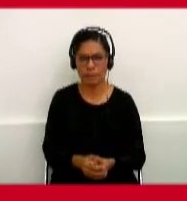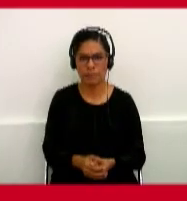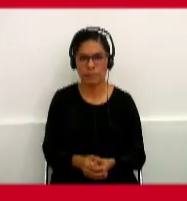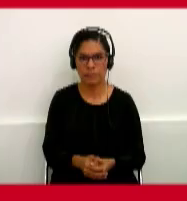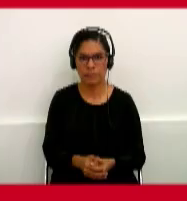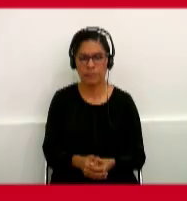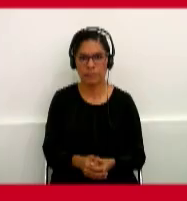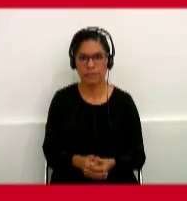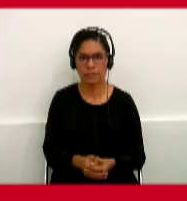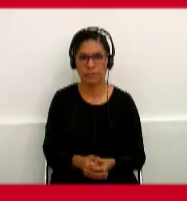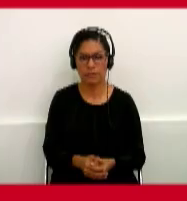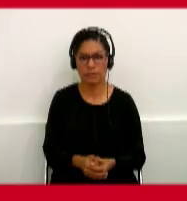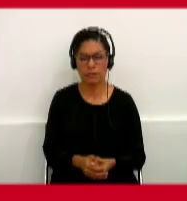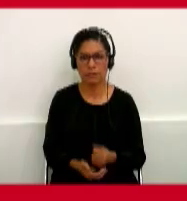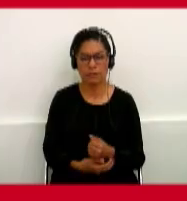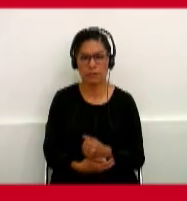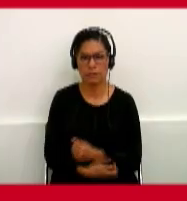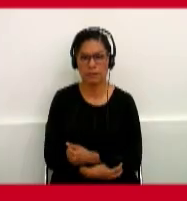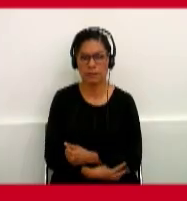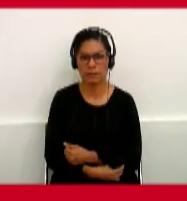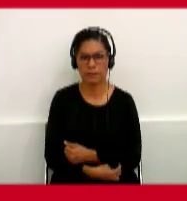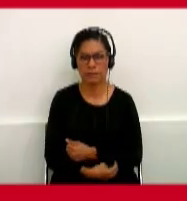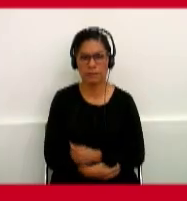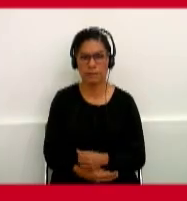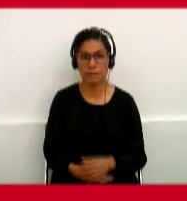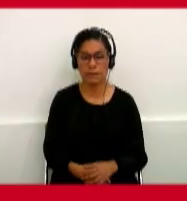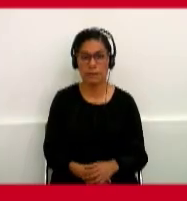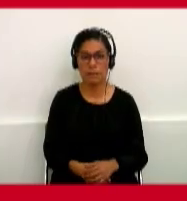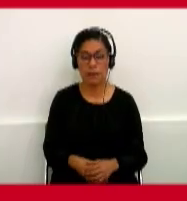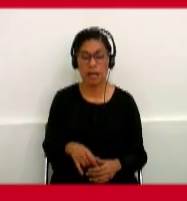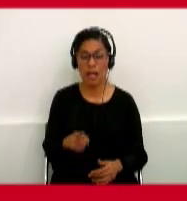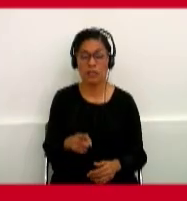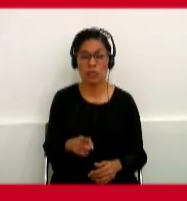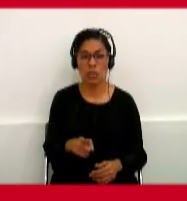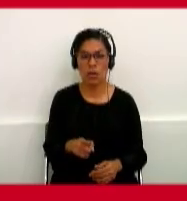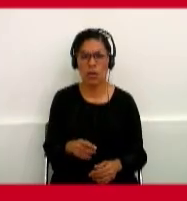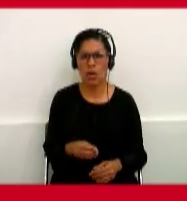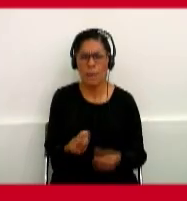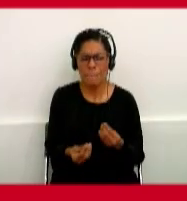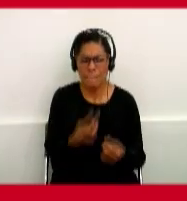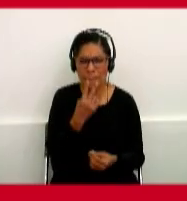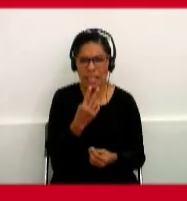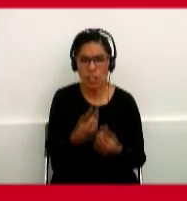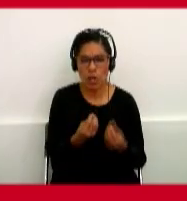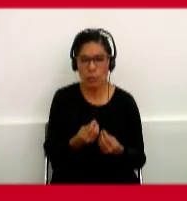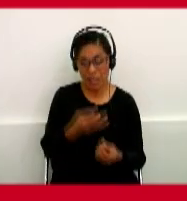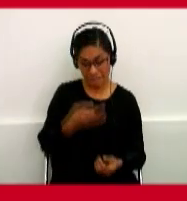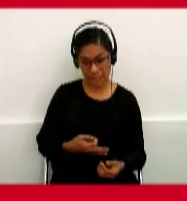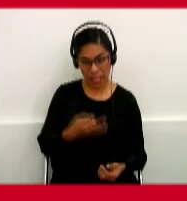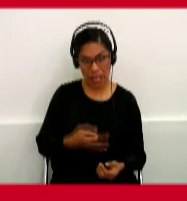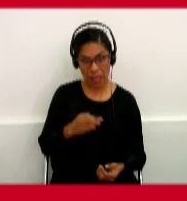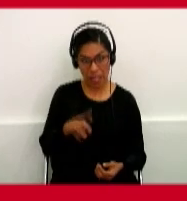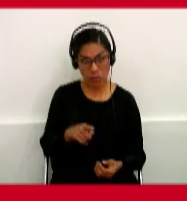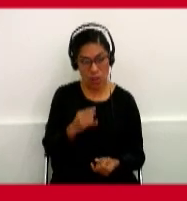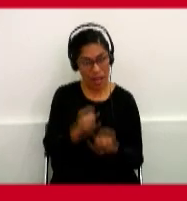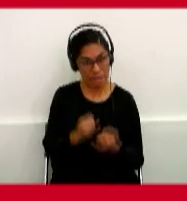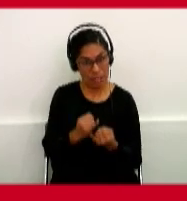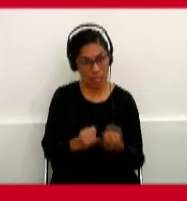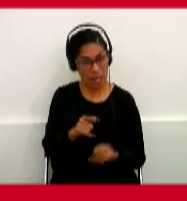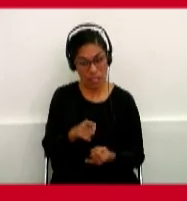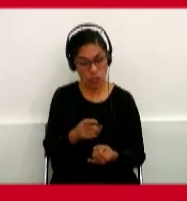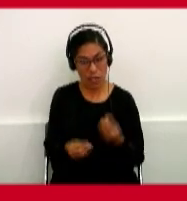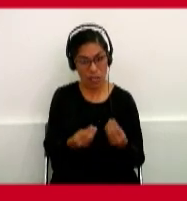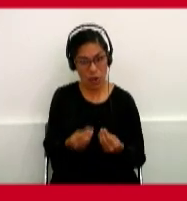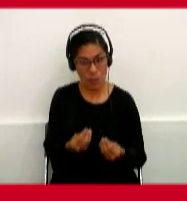Bueno, la forma más concreta de decir que cómo validar esto es simplemente la realidad. La realidad al final es la que tiene la última